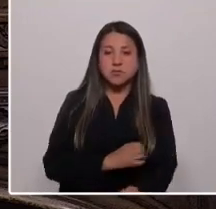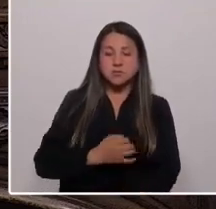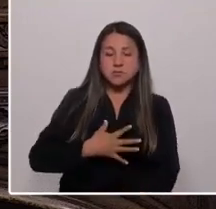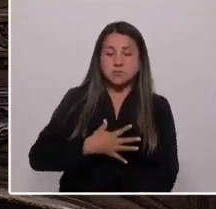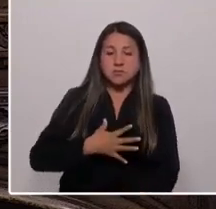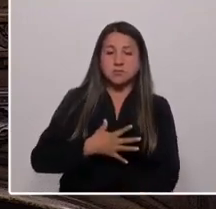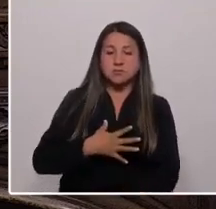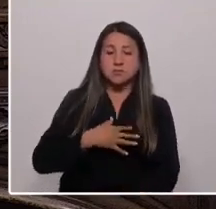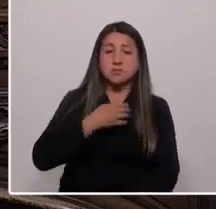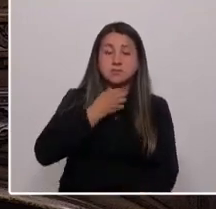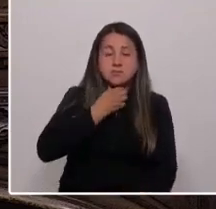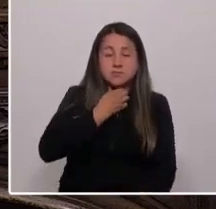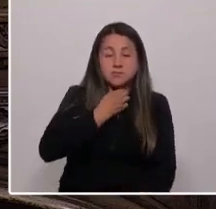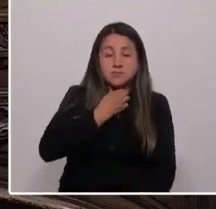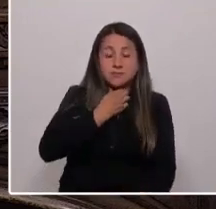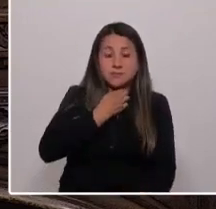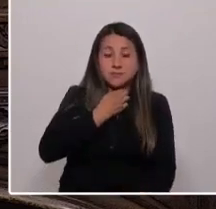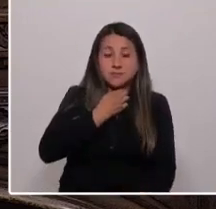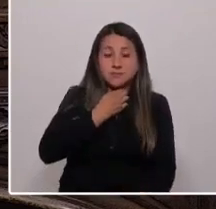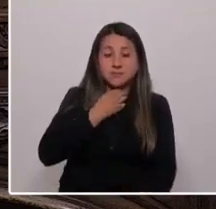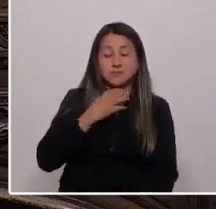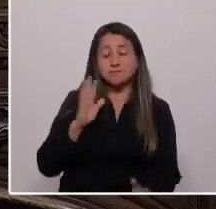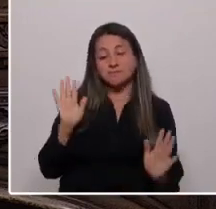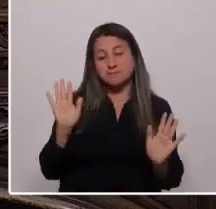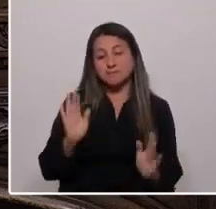bueno si no me resulta